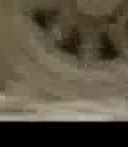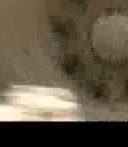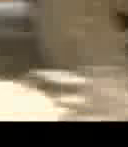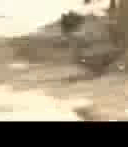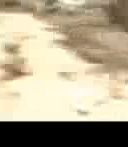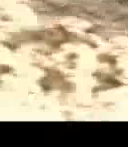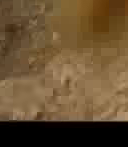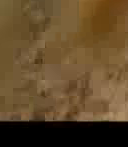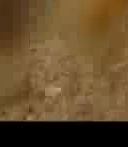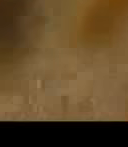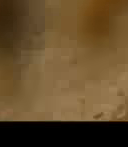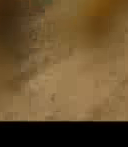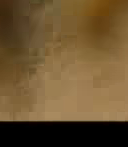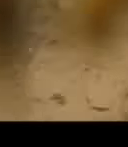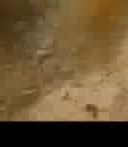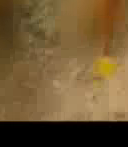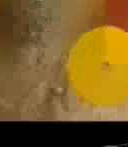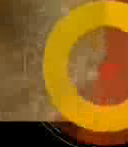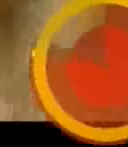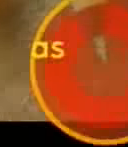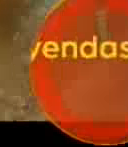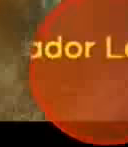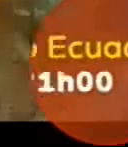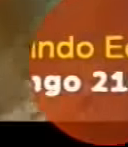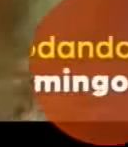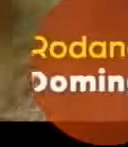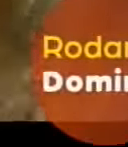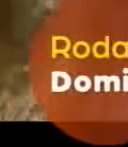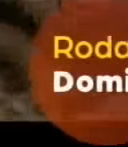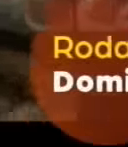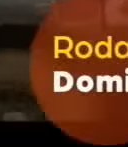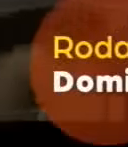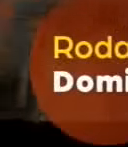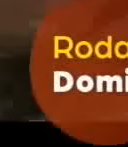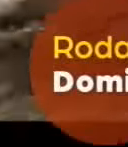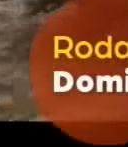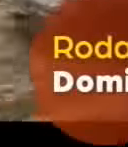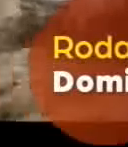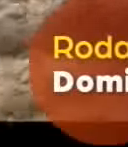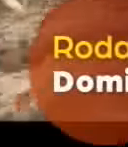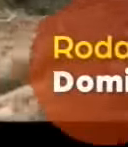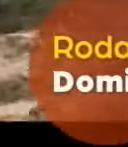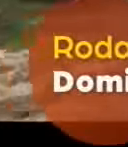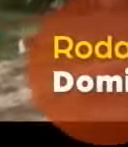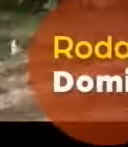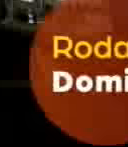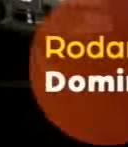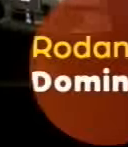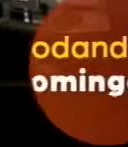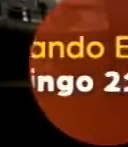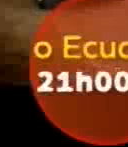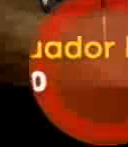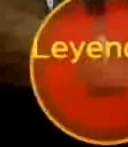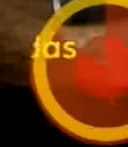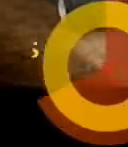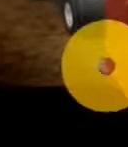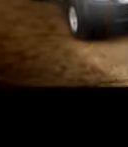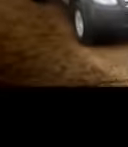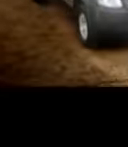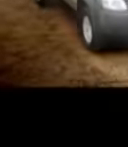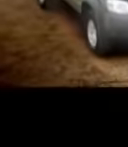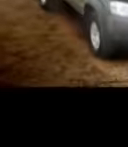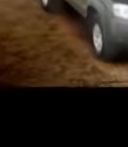Vamos en busca de la leyenda de los seres del inframundo. No te pierdas este domingo rodando Ecuador Leyendas a las 21 horas. La